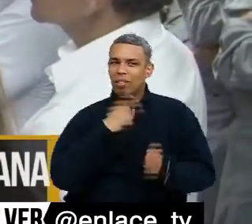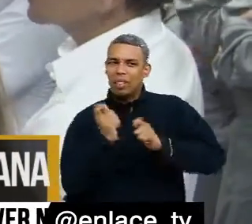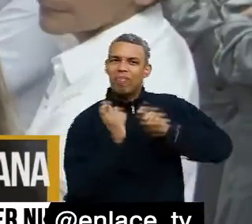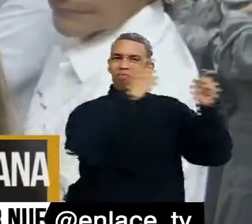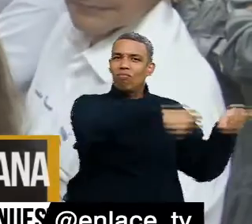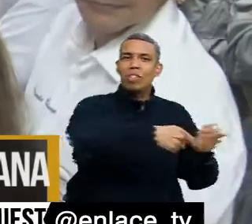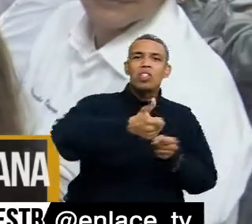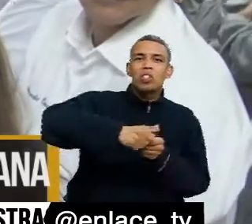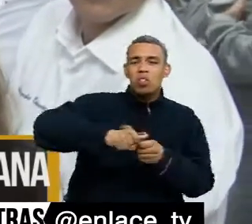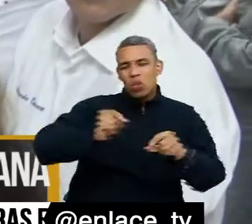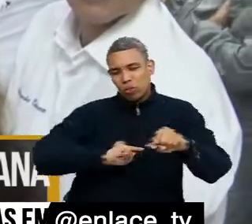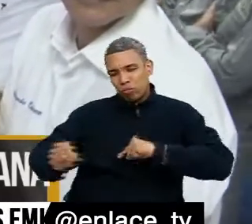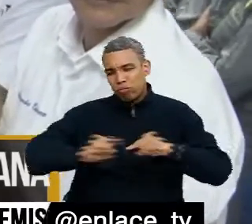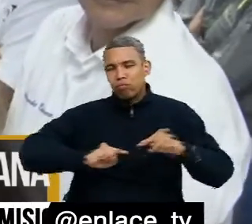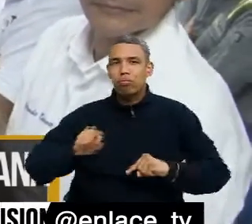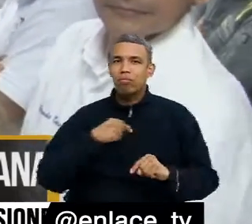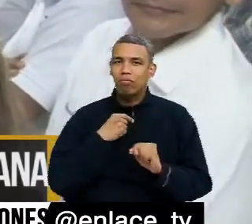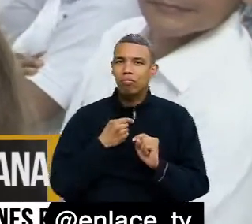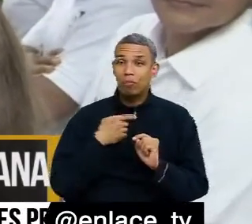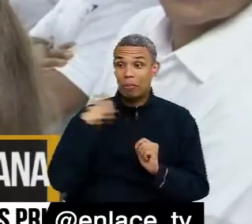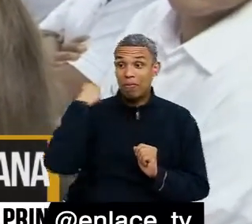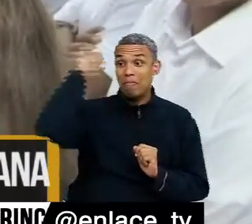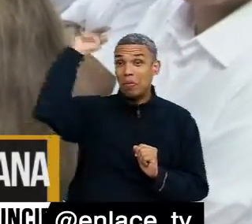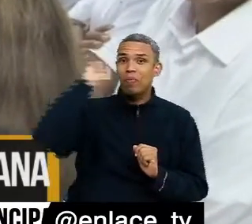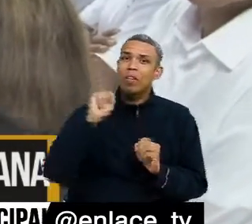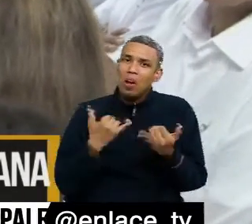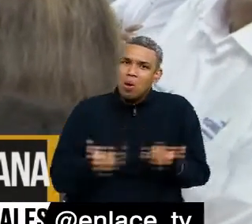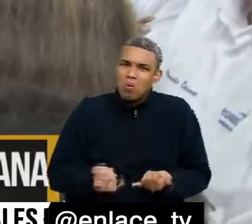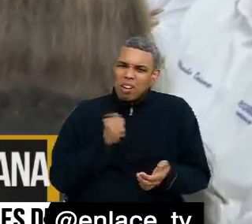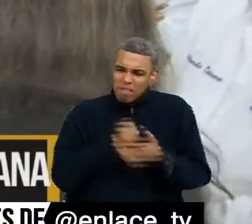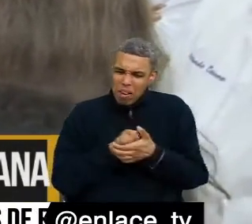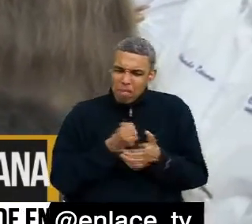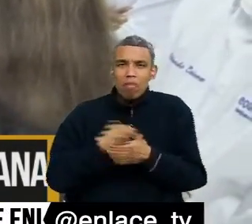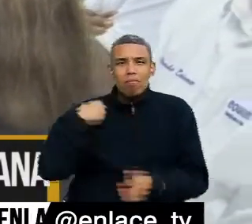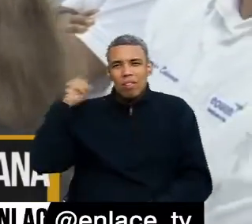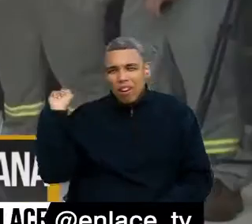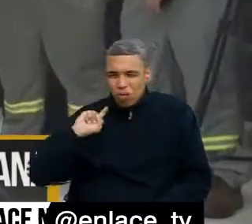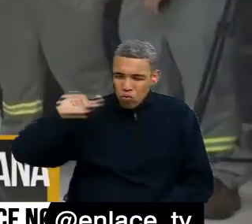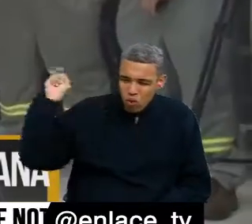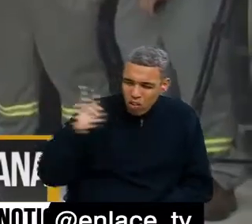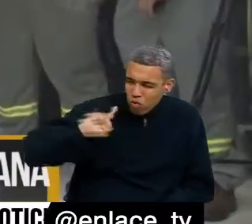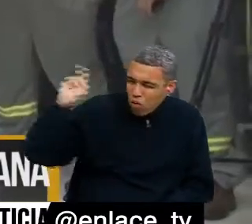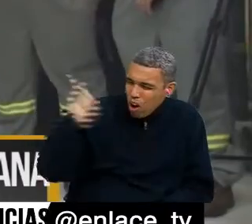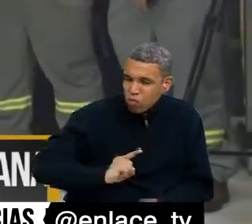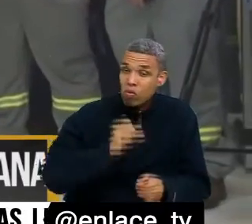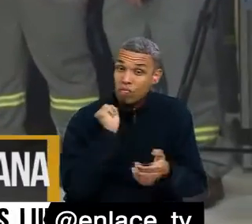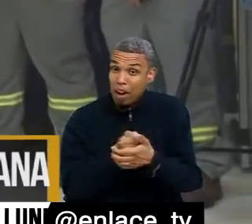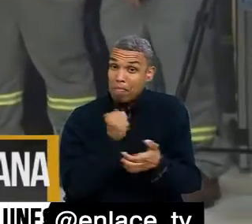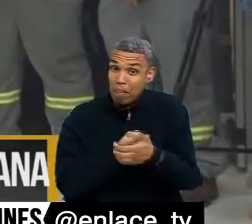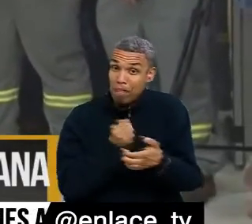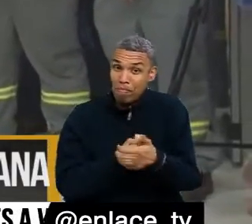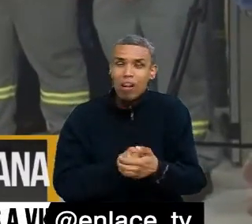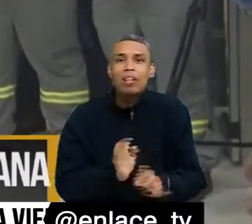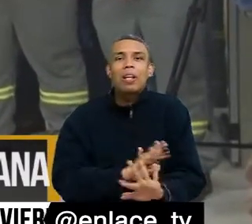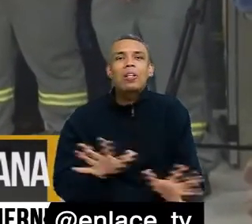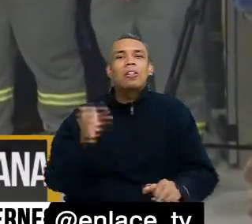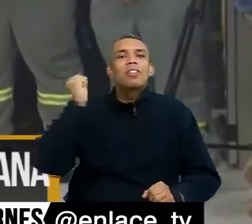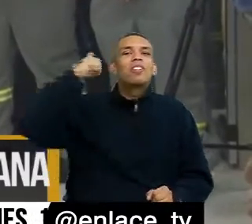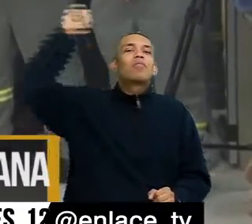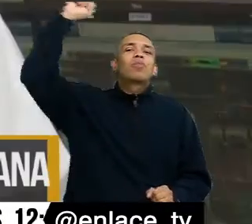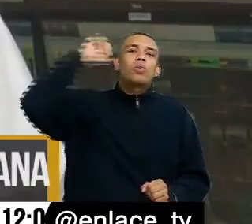aquí en Tauramena estamos cerca ya a la celebración precisamente de